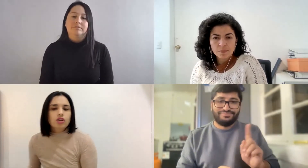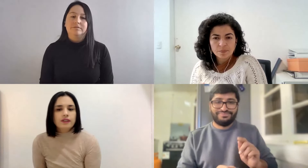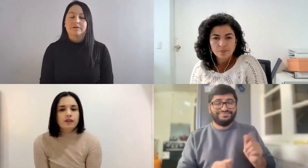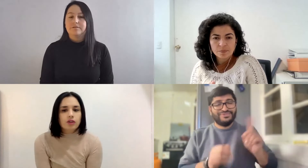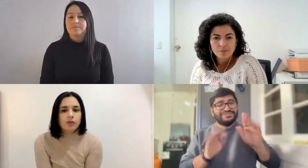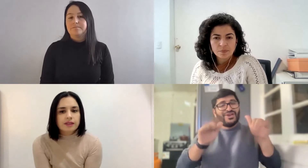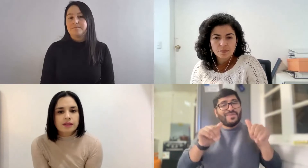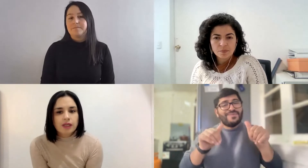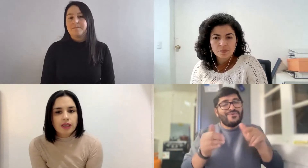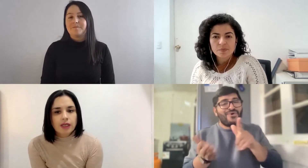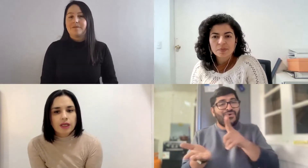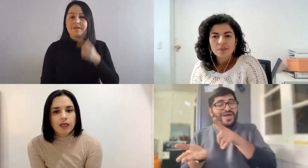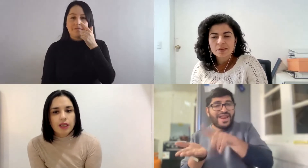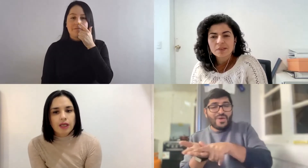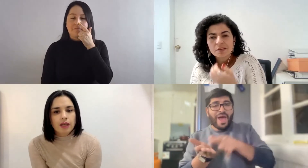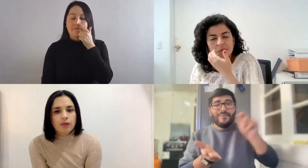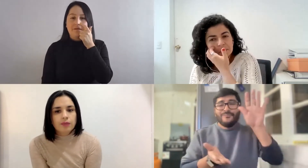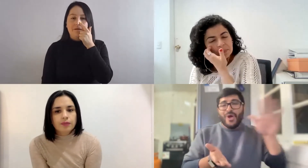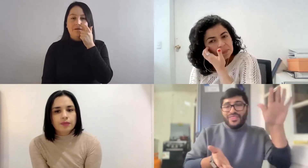¿No? No, dice Tomás.